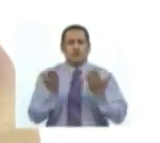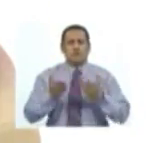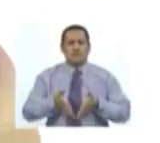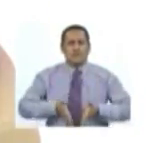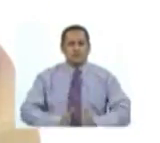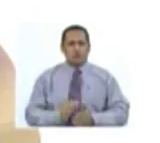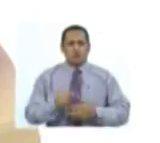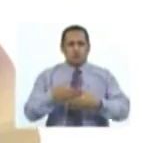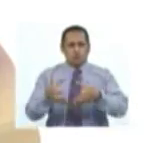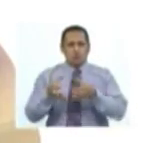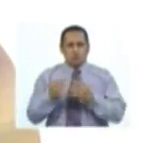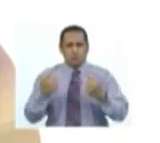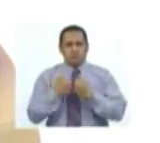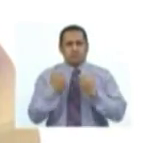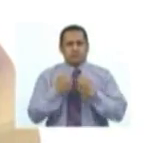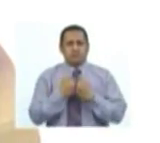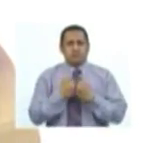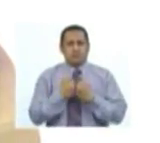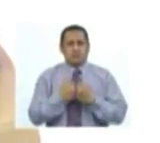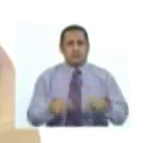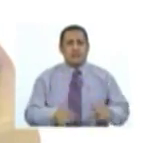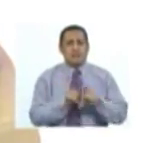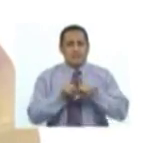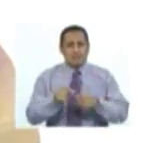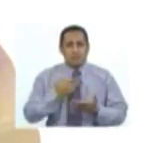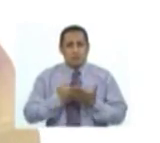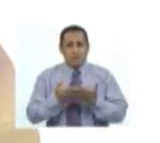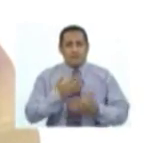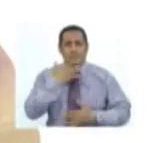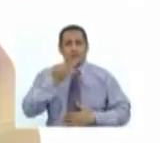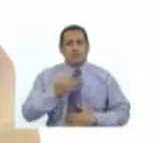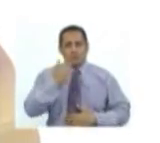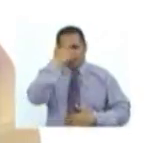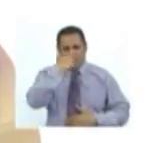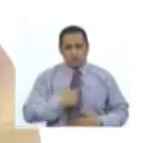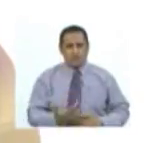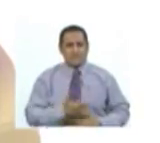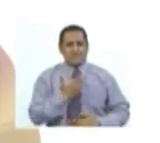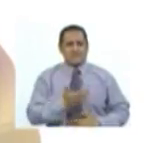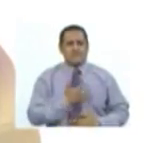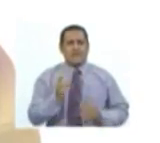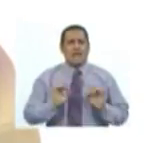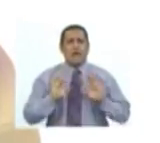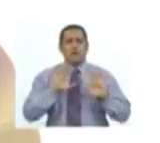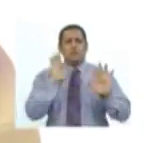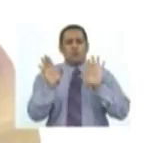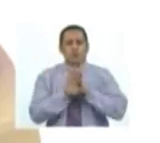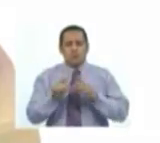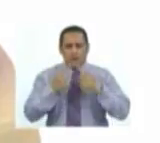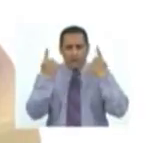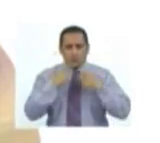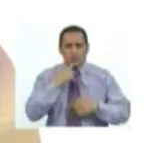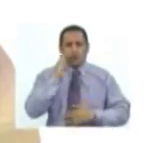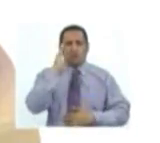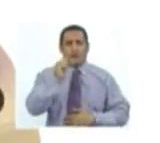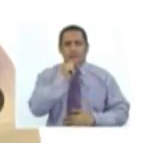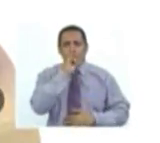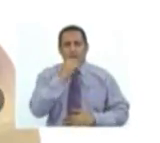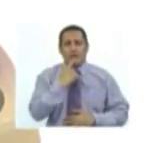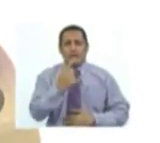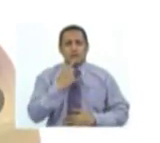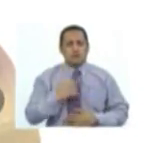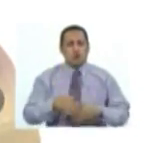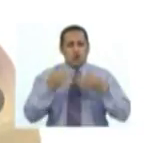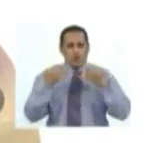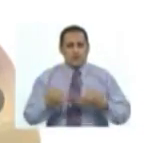uno de los equipos que están enfrentados. Entonces, evidentemente, uno siente, aun cuando la decisión del árbitro sea correcta,